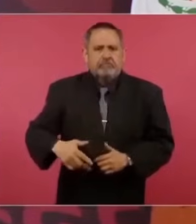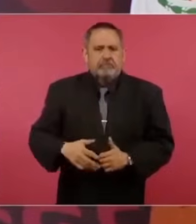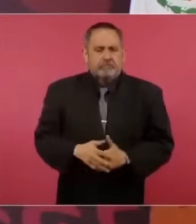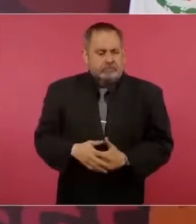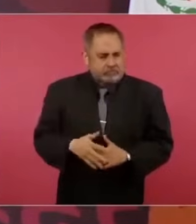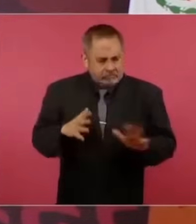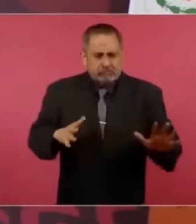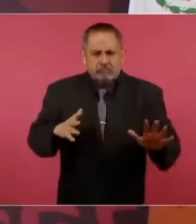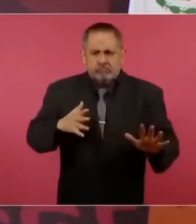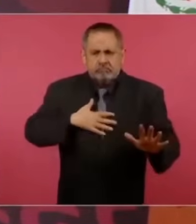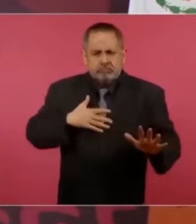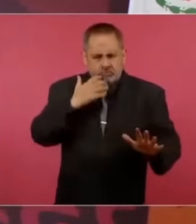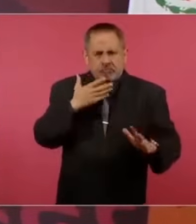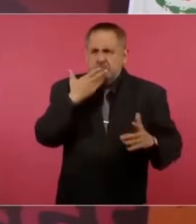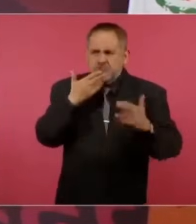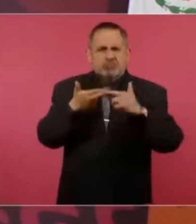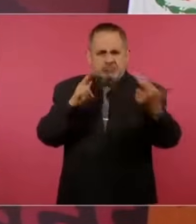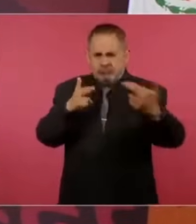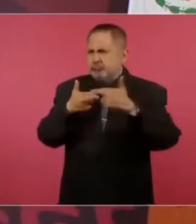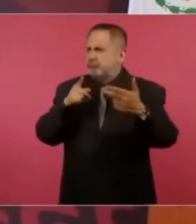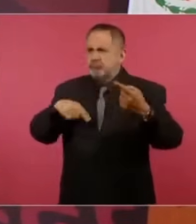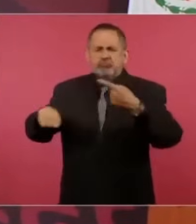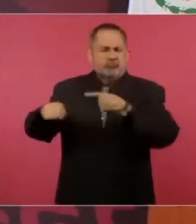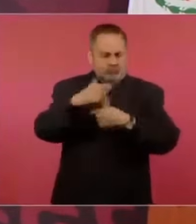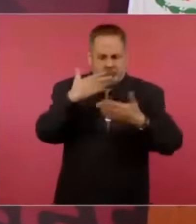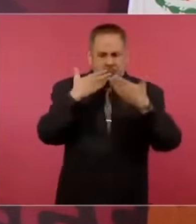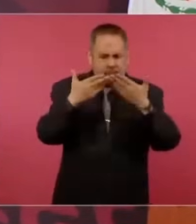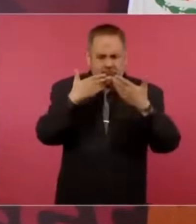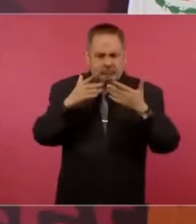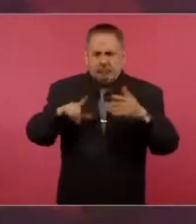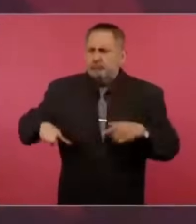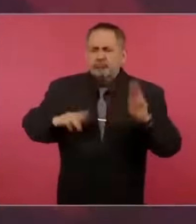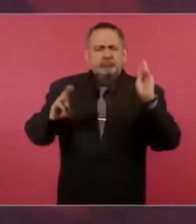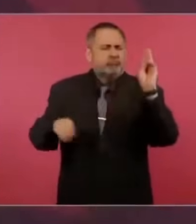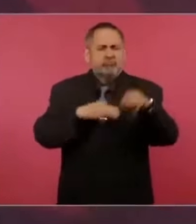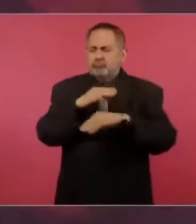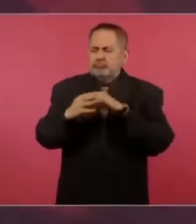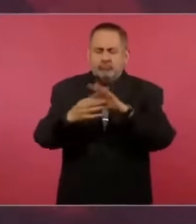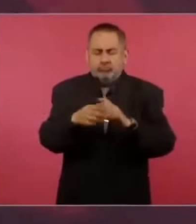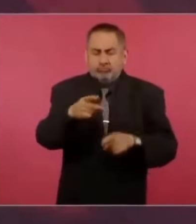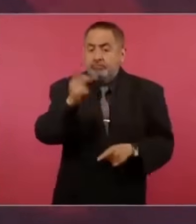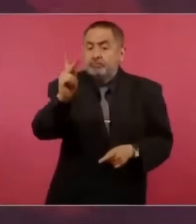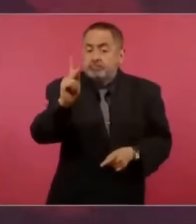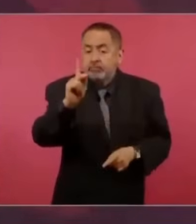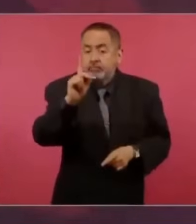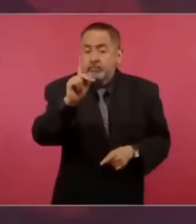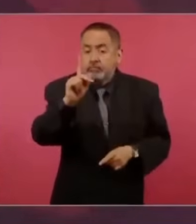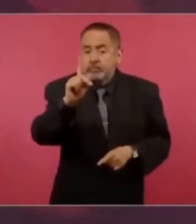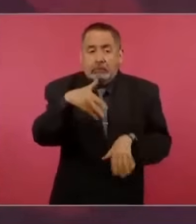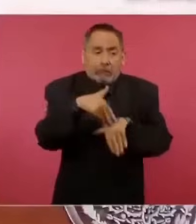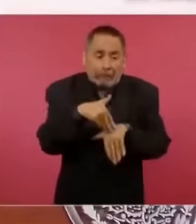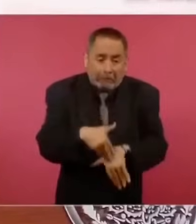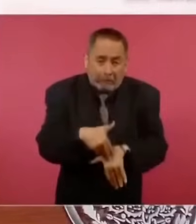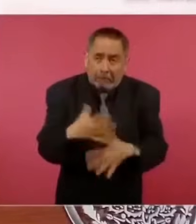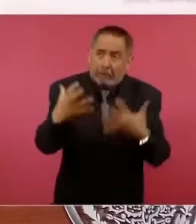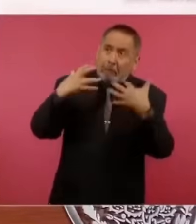Nosotros queremos tener muy buenas relaciones con todos los pueblos, todos los gobiernos del mundo, pero no somos